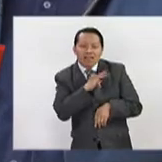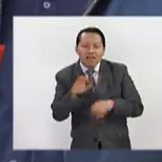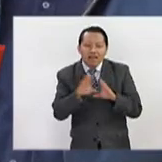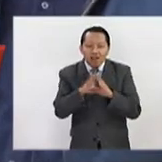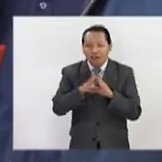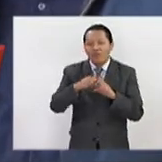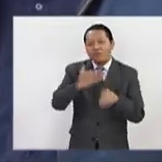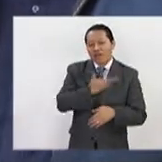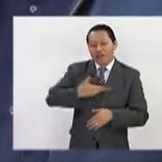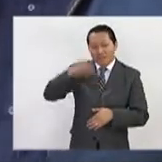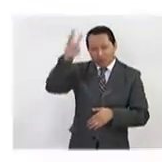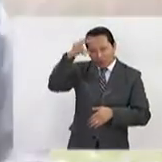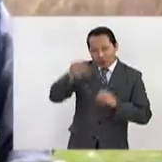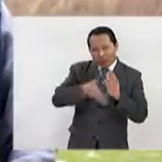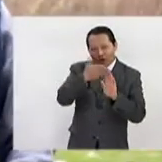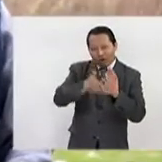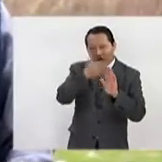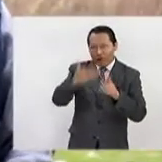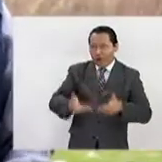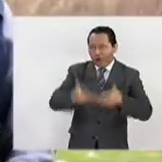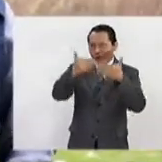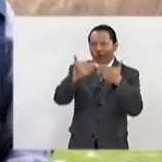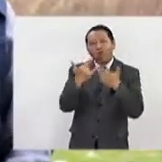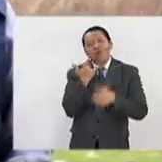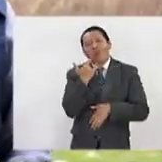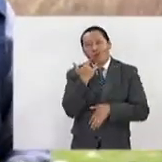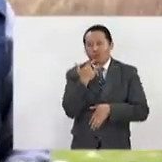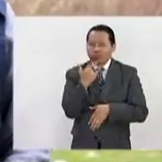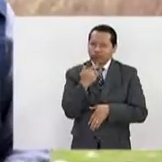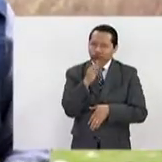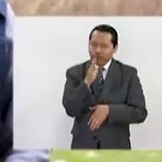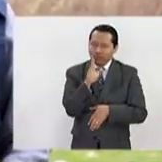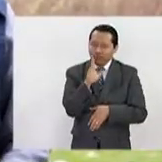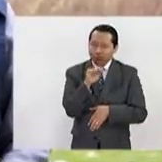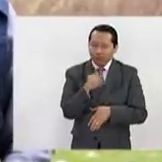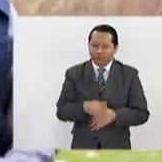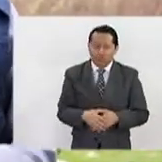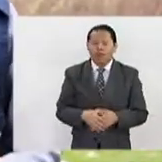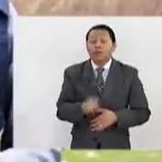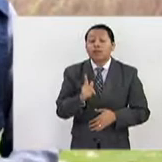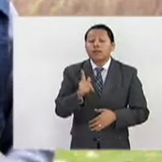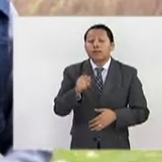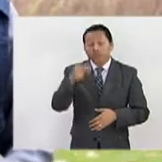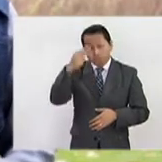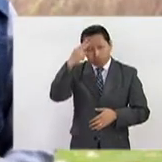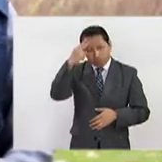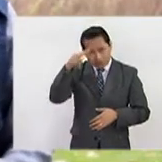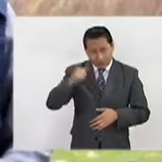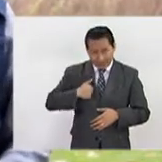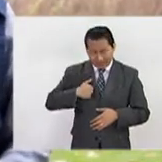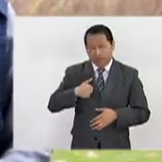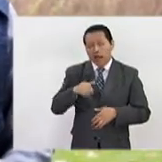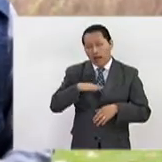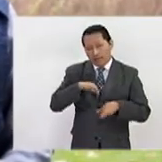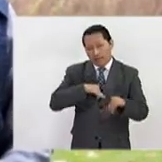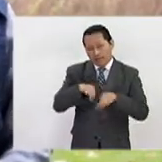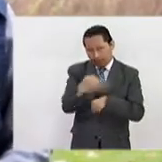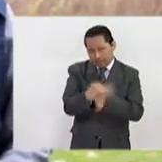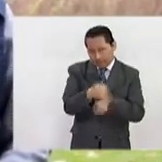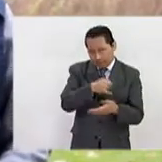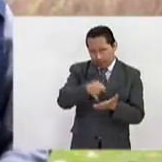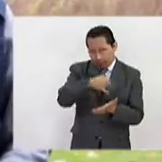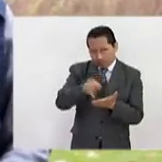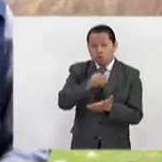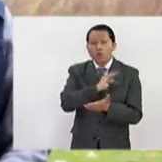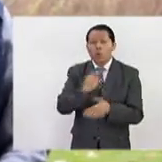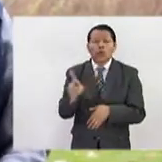President Trump and his wall. Ante el éxito del programa de trabajadores agrícolas temporales, México y Canadá analizan la posibilidad de crear un esquema